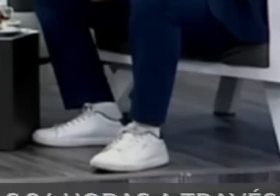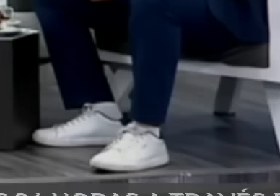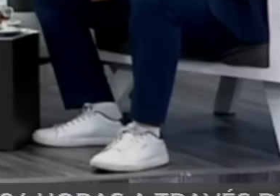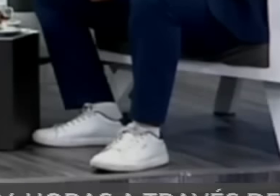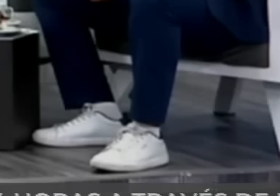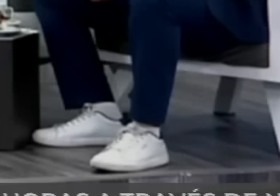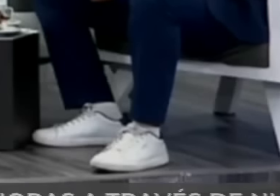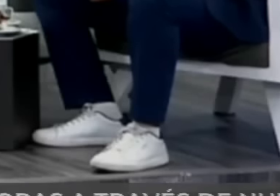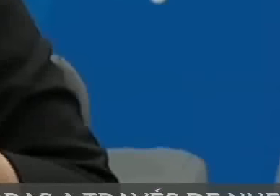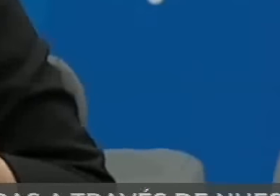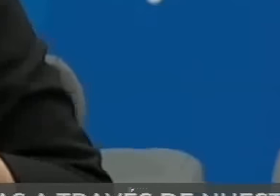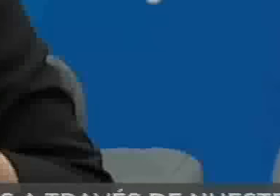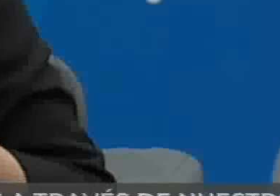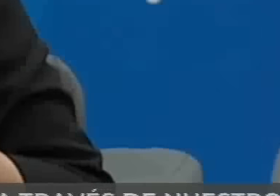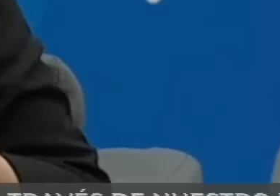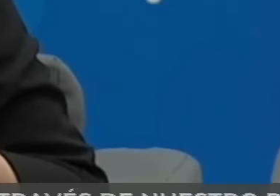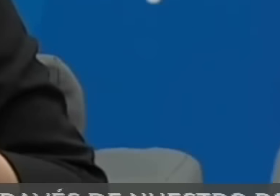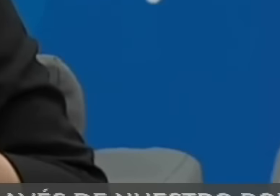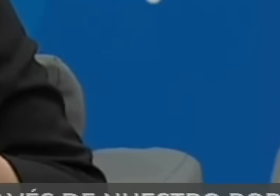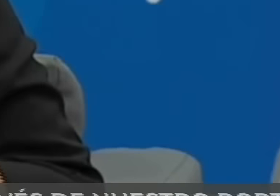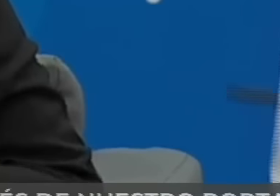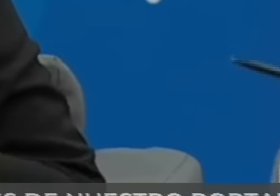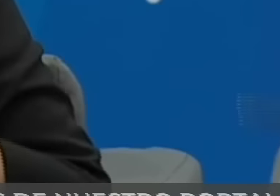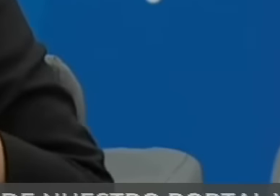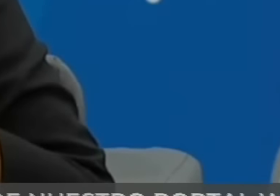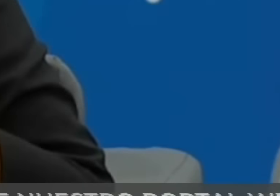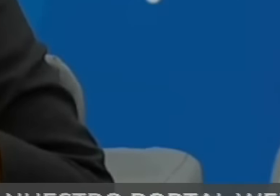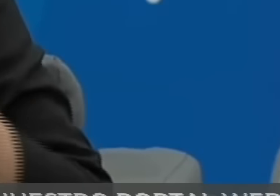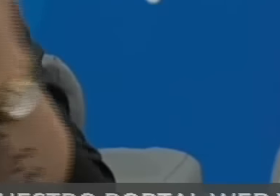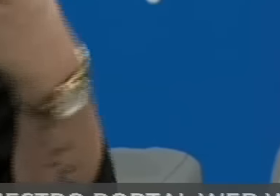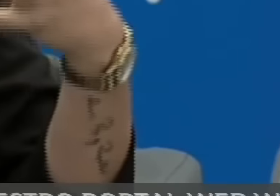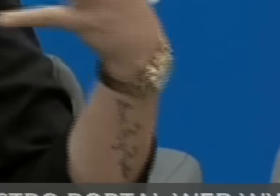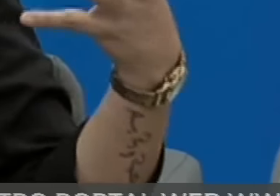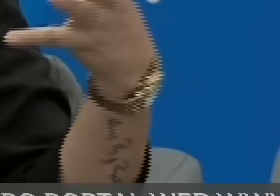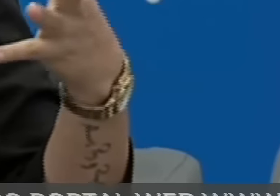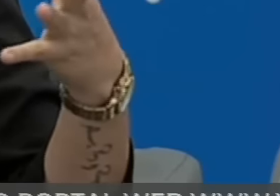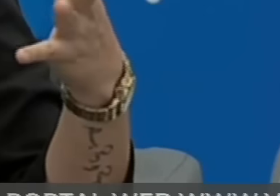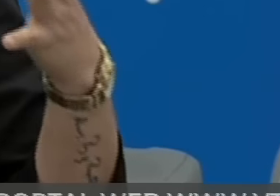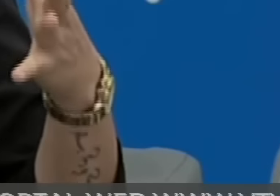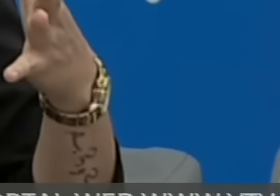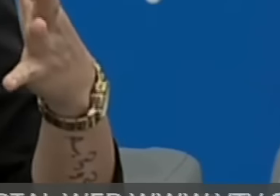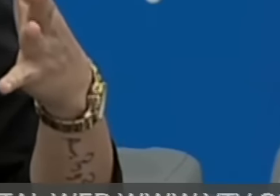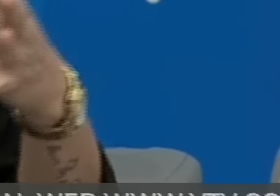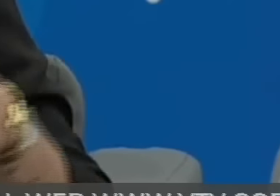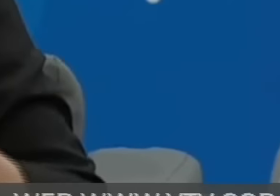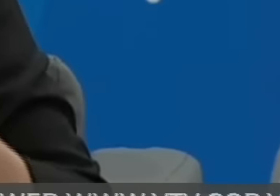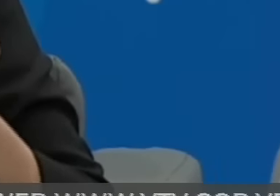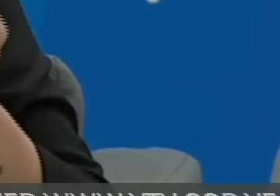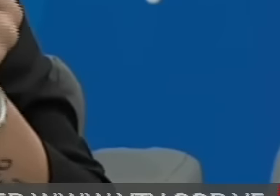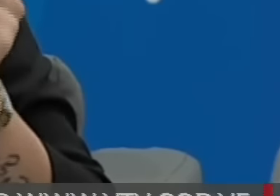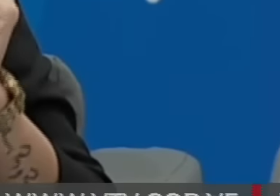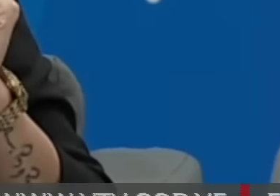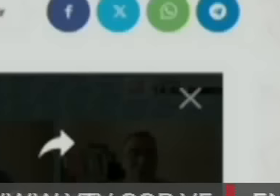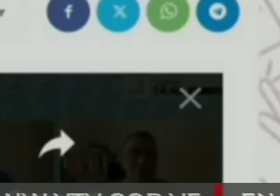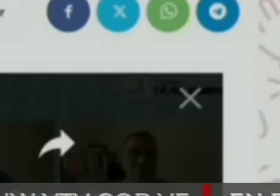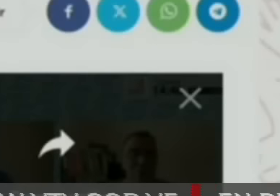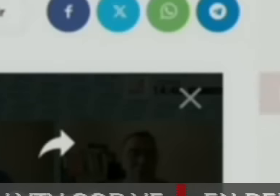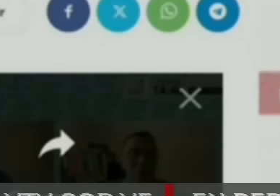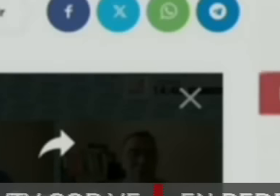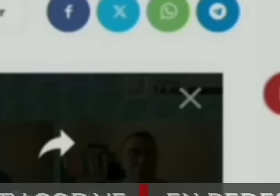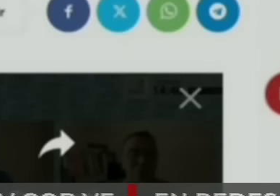del continente. Hablábamos de los escenarios que Estados Unidos siembra para tapar su propia crisis. Xiomara Castro llama al pueblo hondureño a